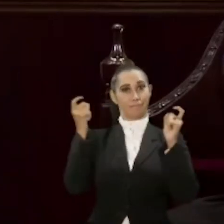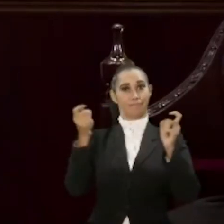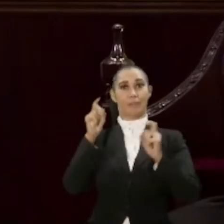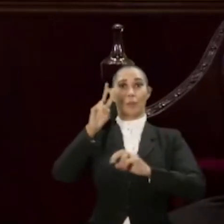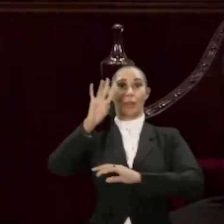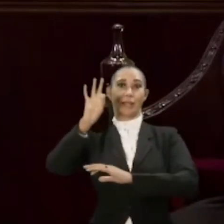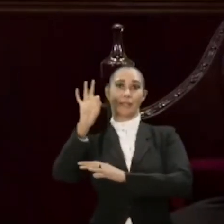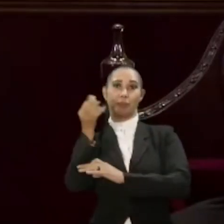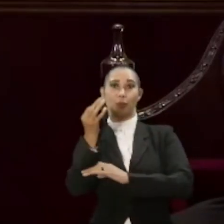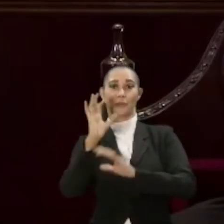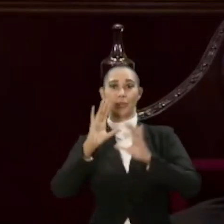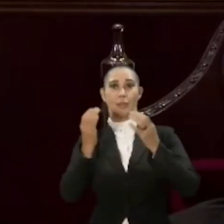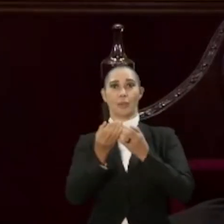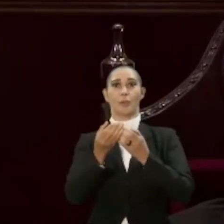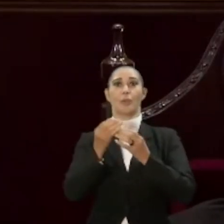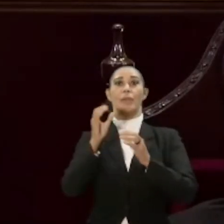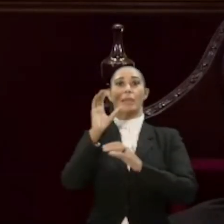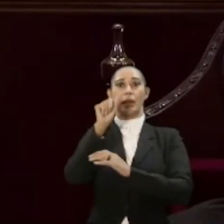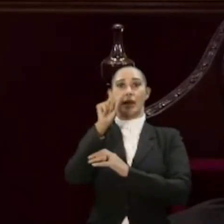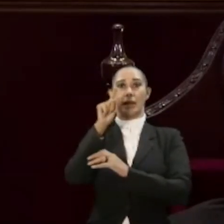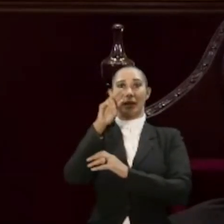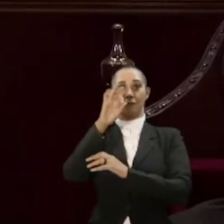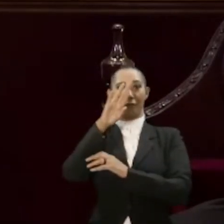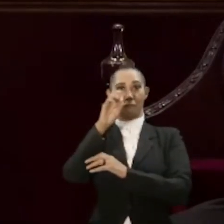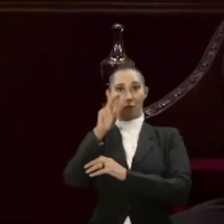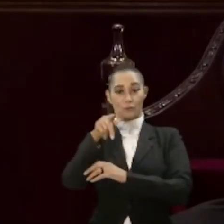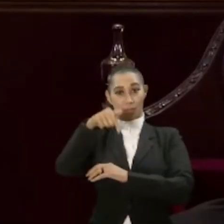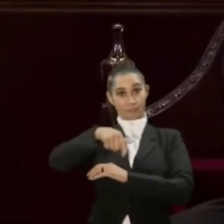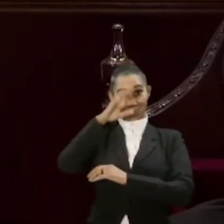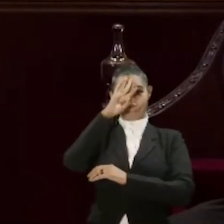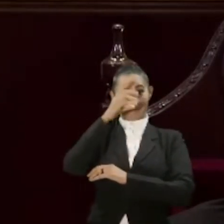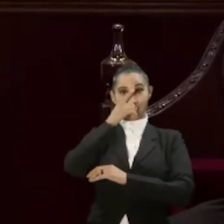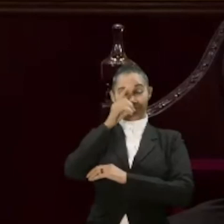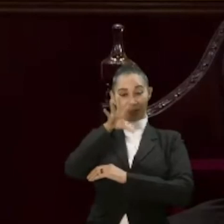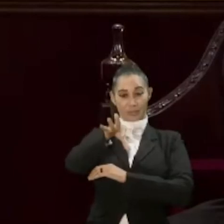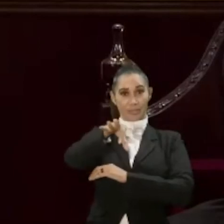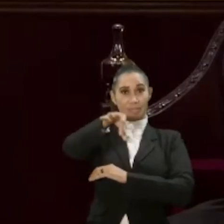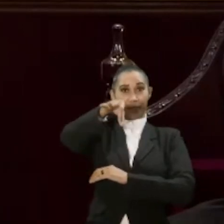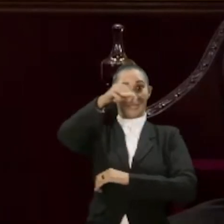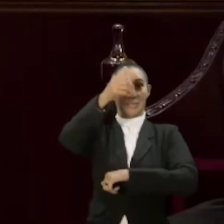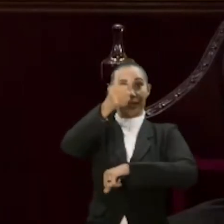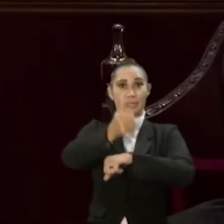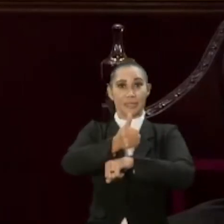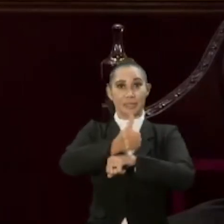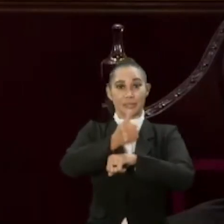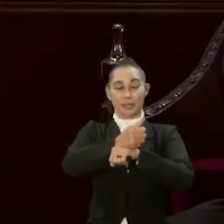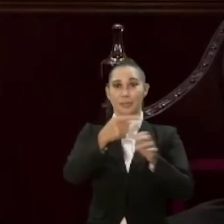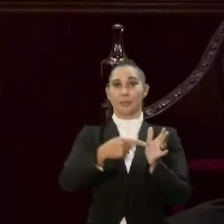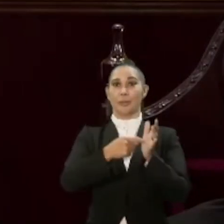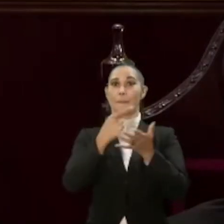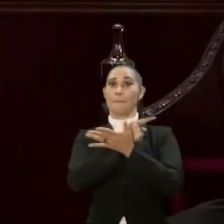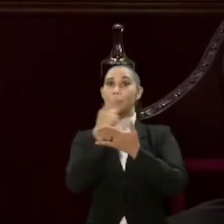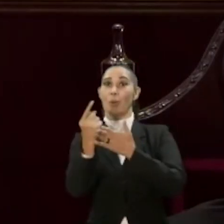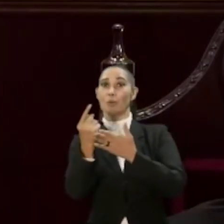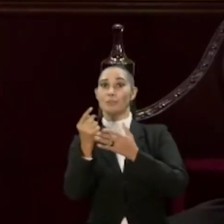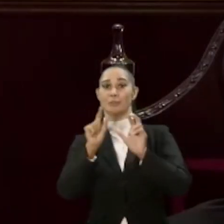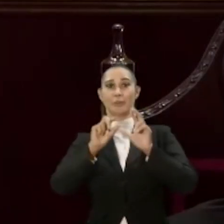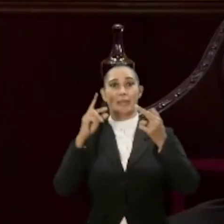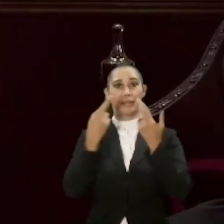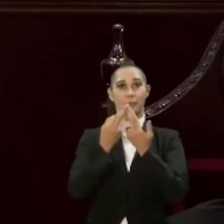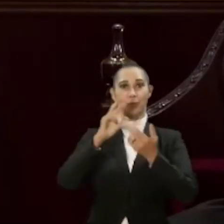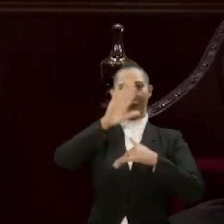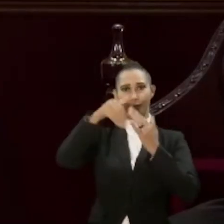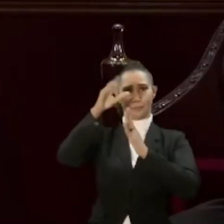cumbre de las Américas en Los Ángeles, California, en la que República Dominicana fue designada como sede de la próxima cumbre que se